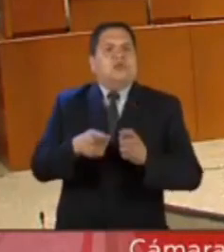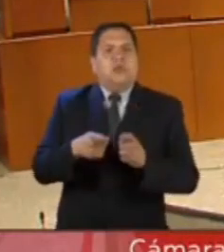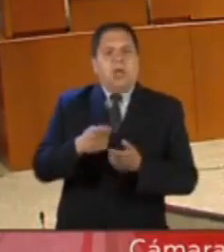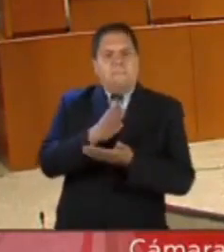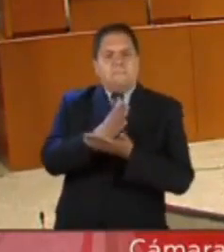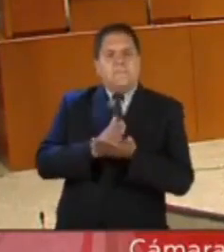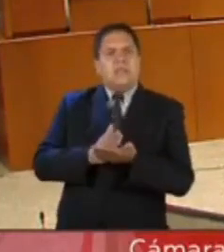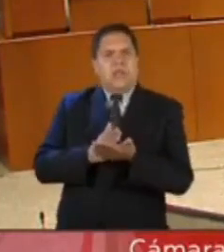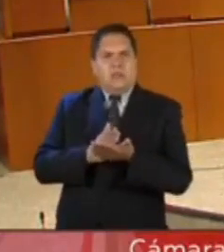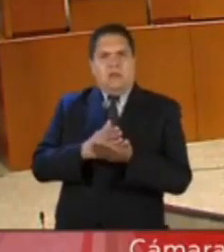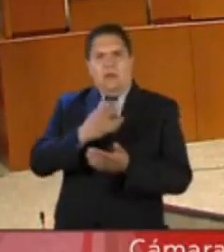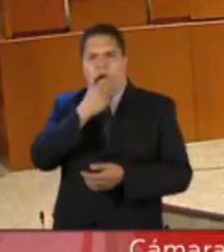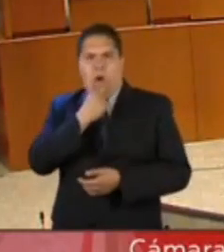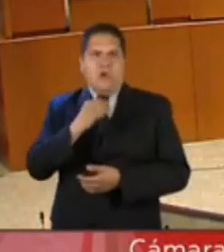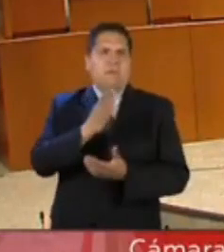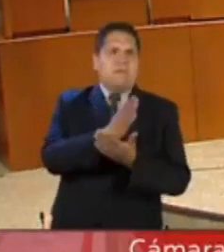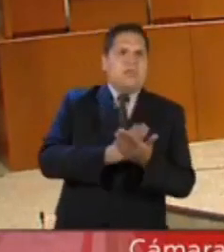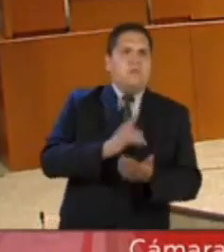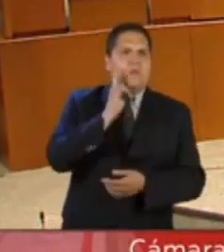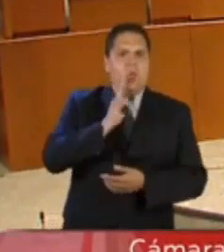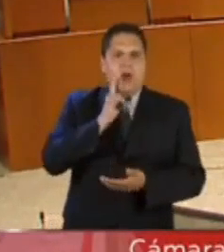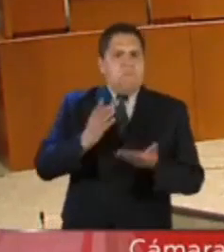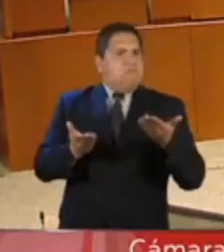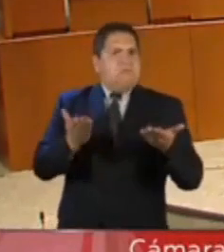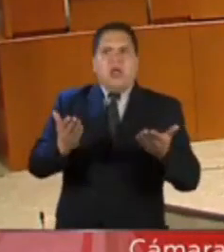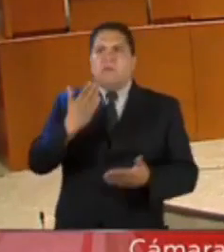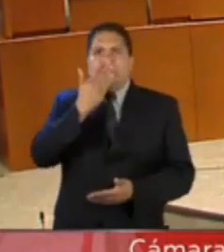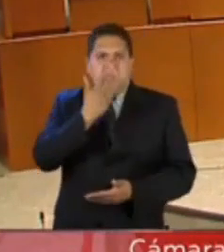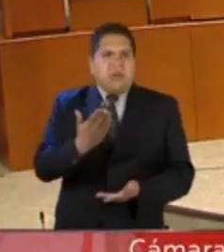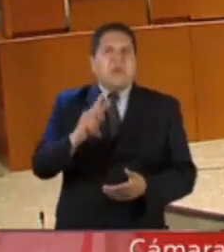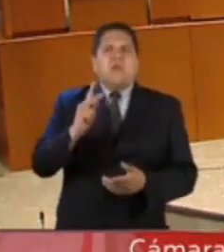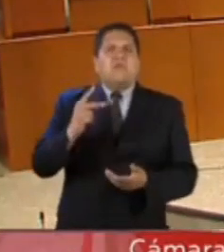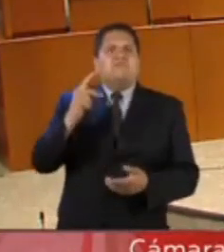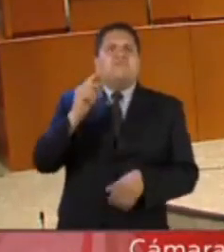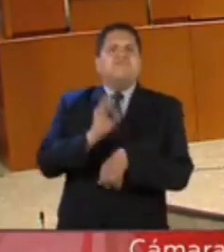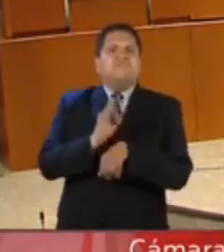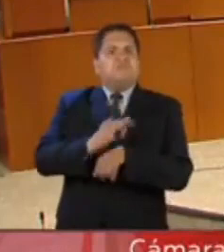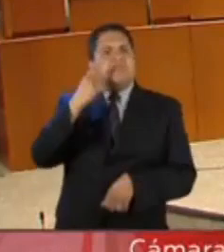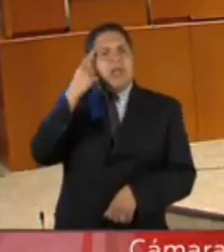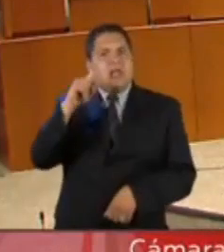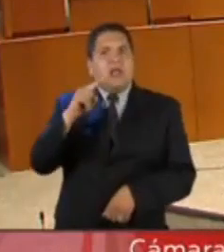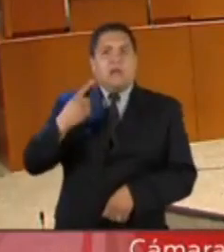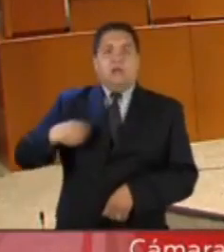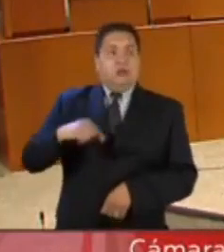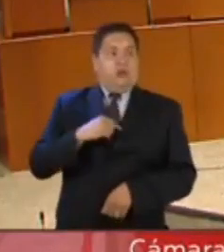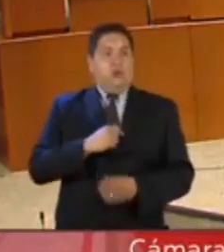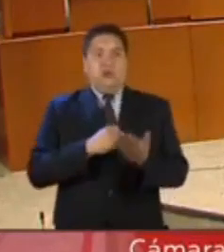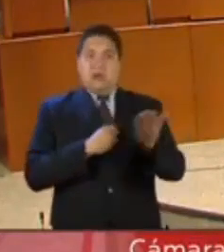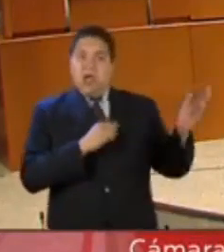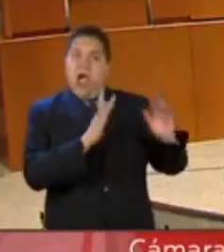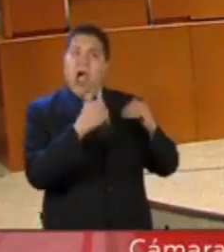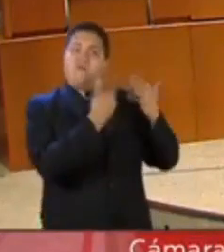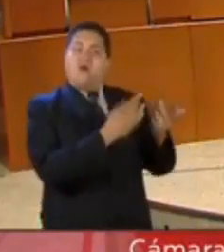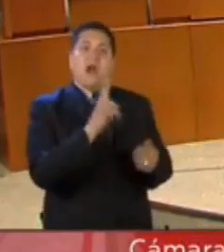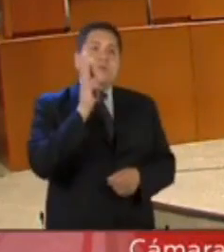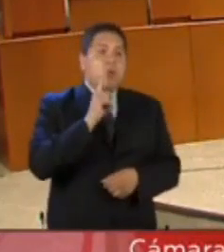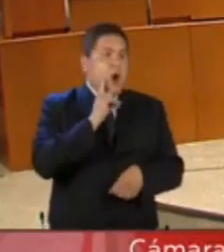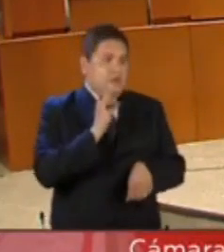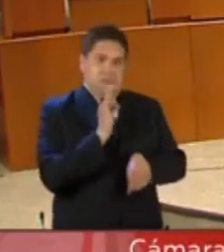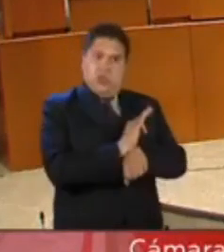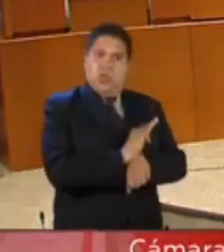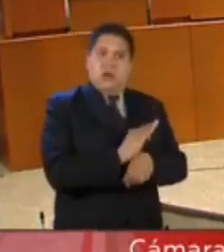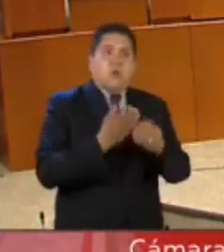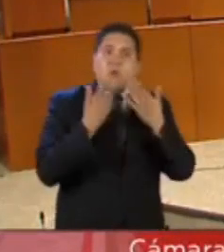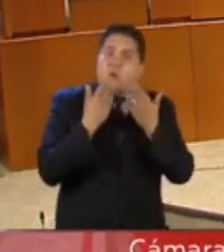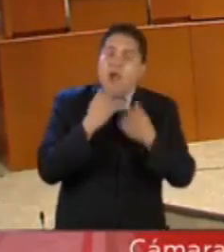garantizar la vida la dignidad y la libertad de las mujeres que están allá fuera yo quiero convocar las a todas a que hagamos un